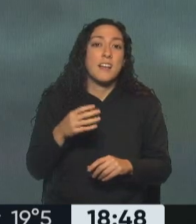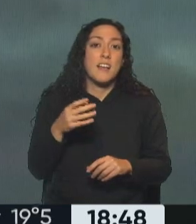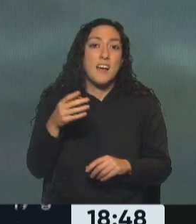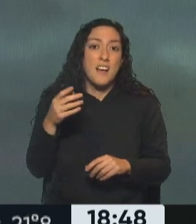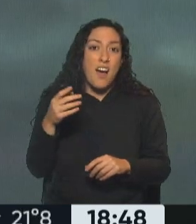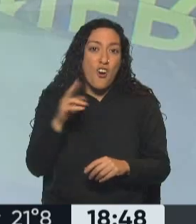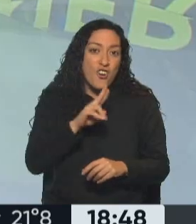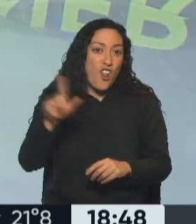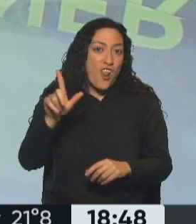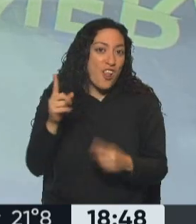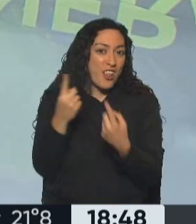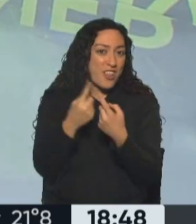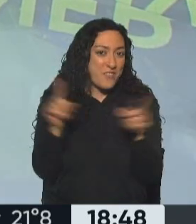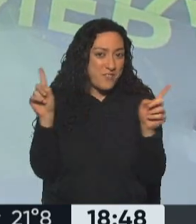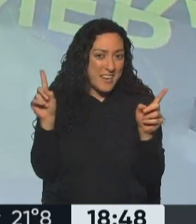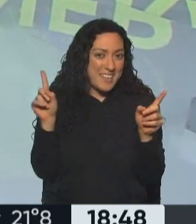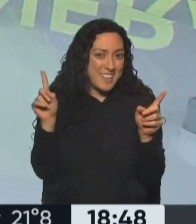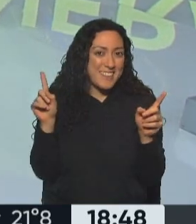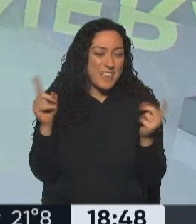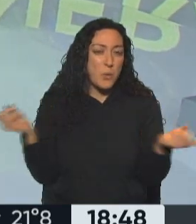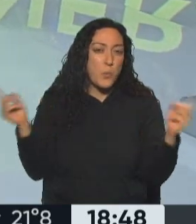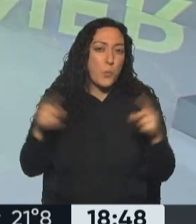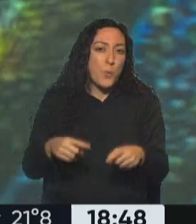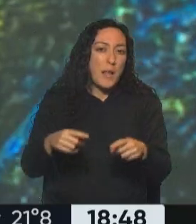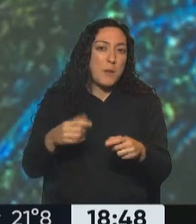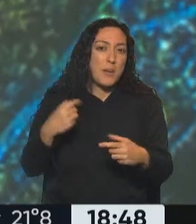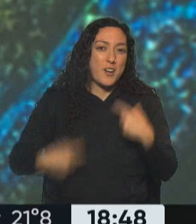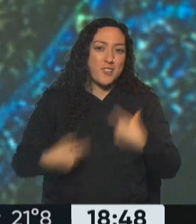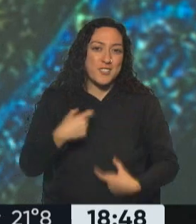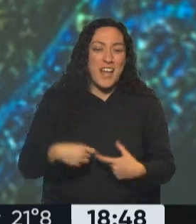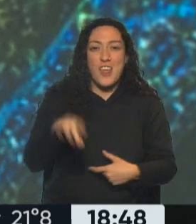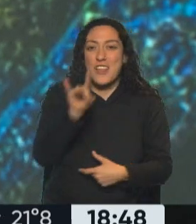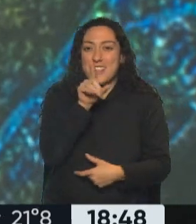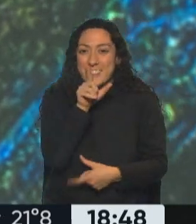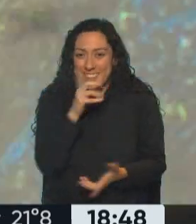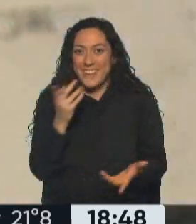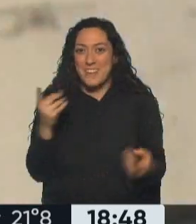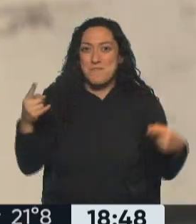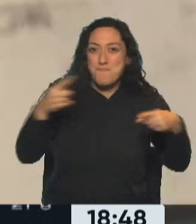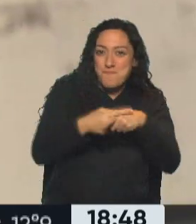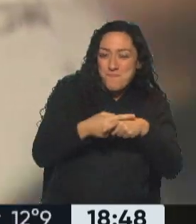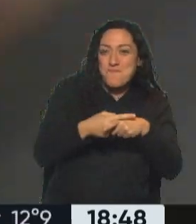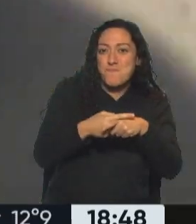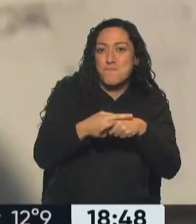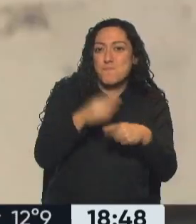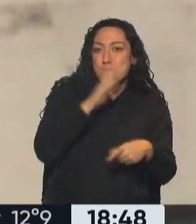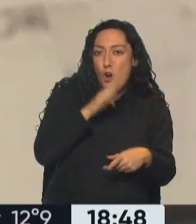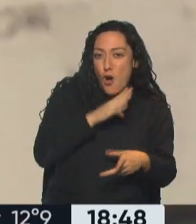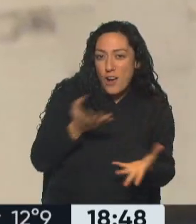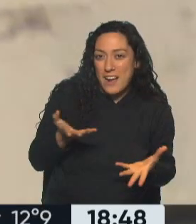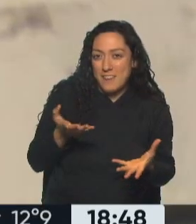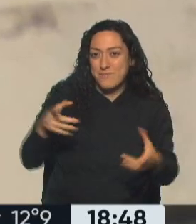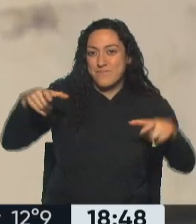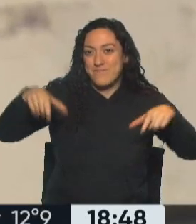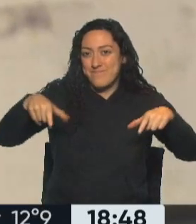Tiburci. Así es, Diana, porque vuelve, por supuesto, como técnico claro. de Rosario Central, que va a enfrentar a Boca Juniors en el mítico